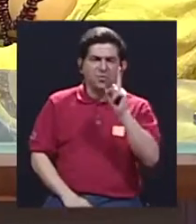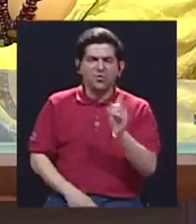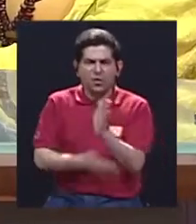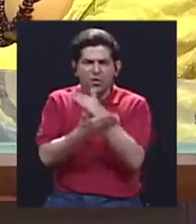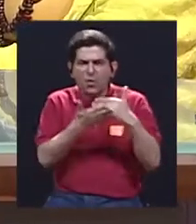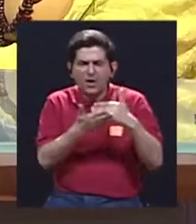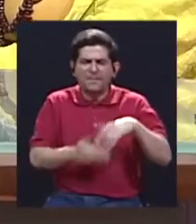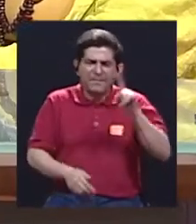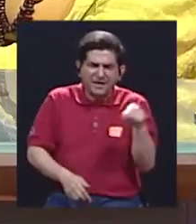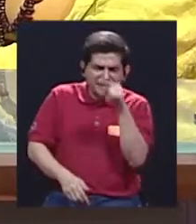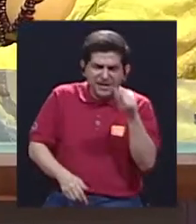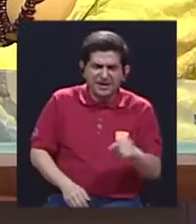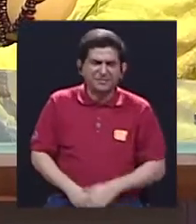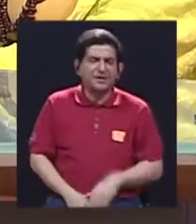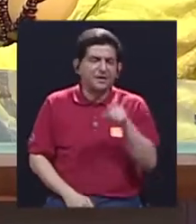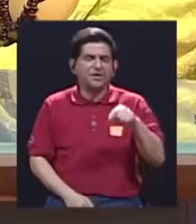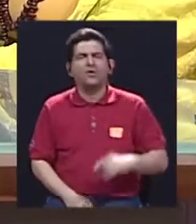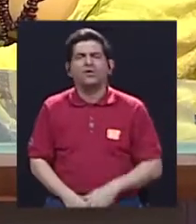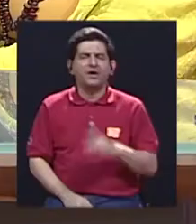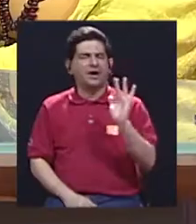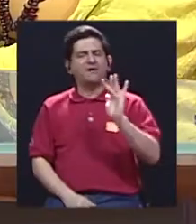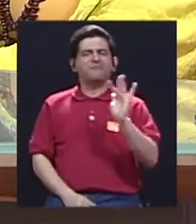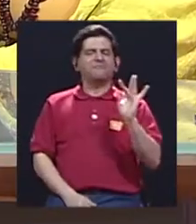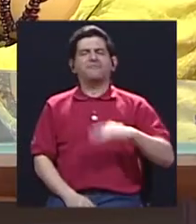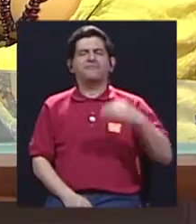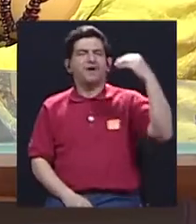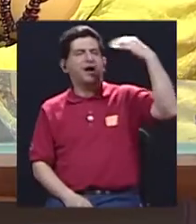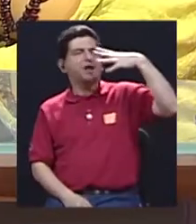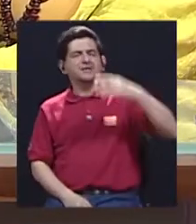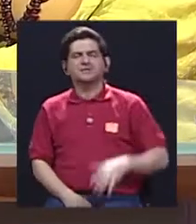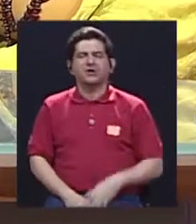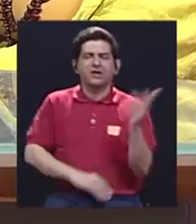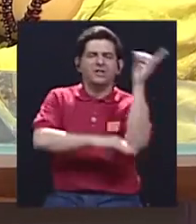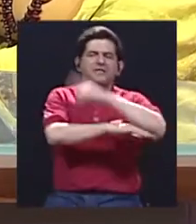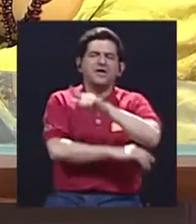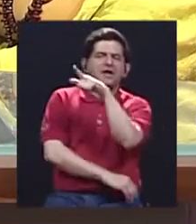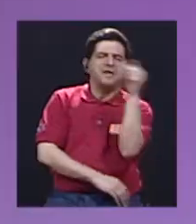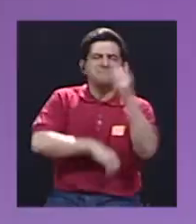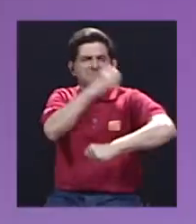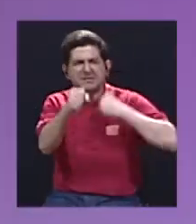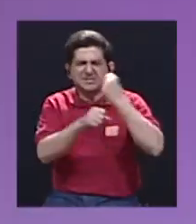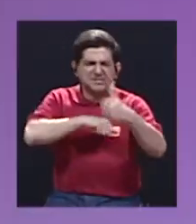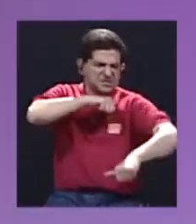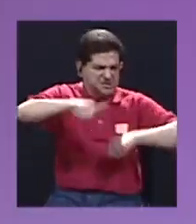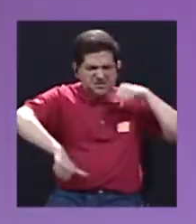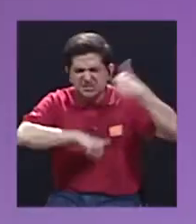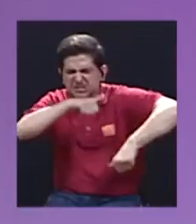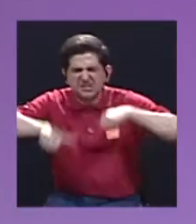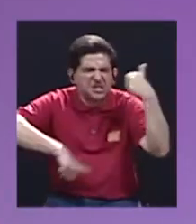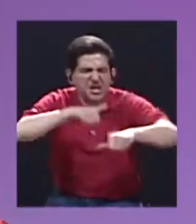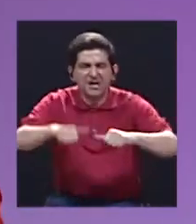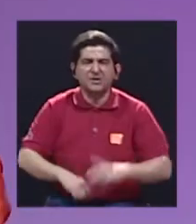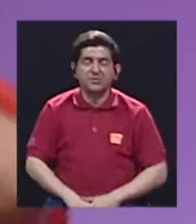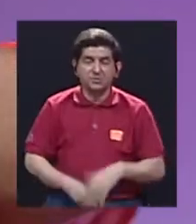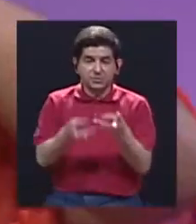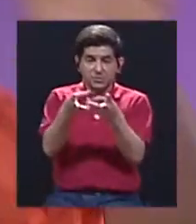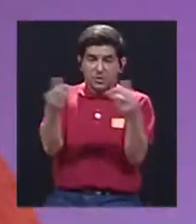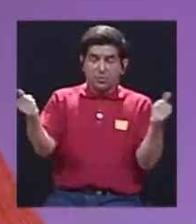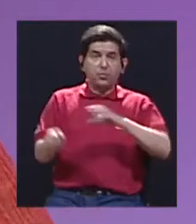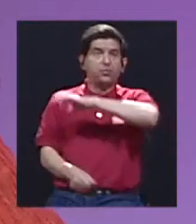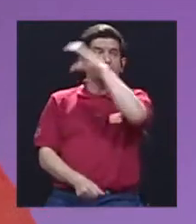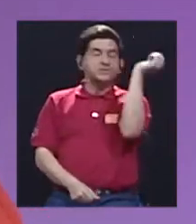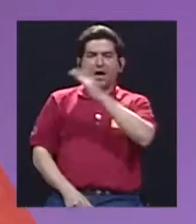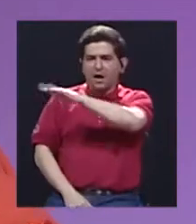las que cayó brillando al sol días meses años duró esta batalla sin tregua y desaparecían los